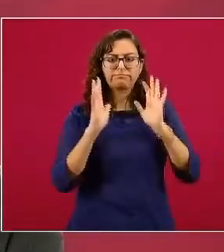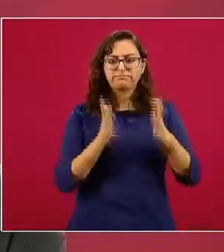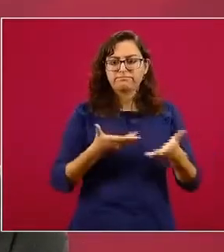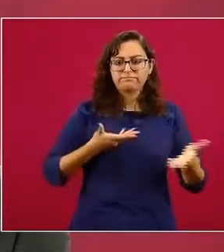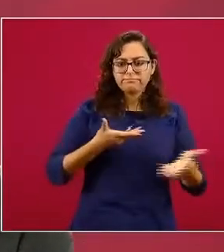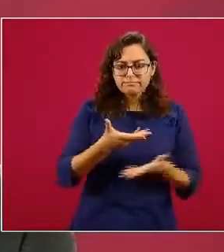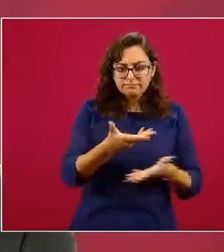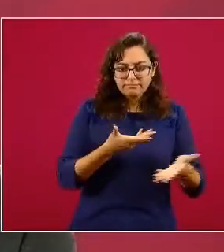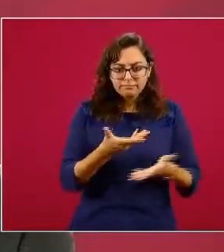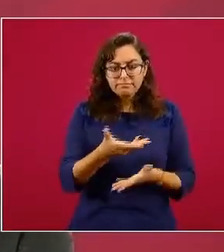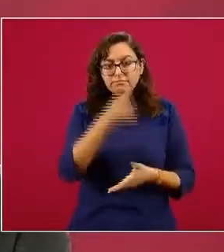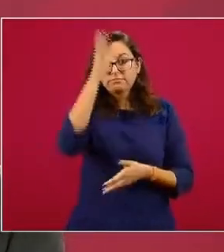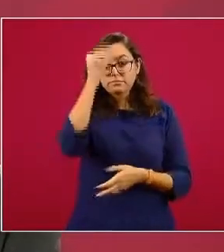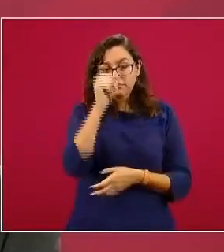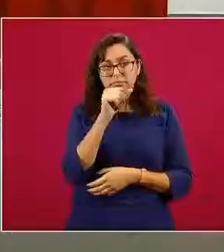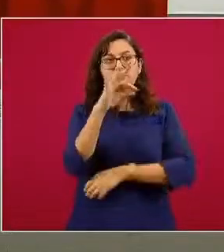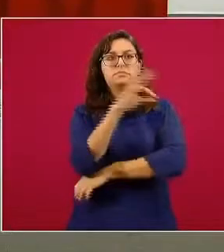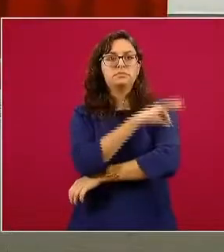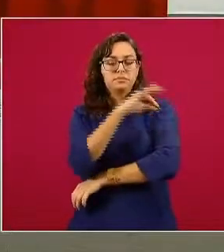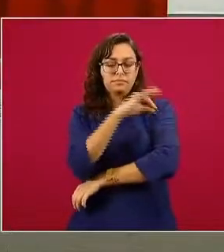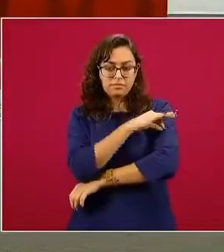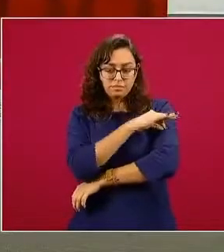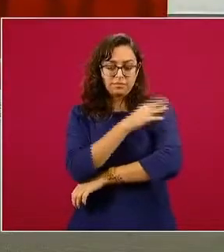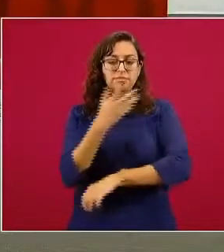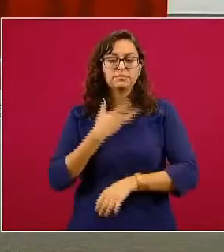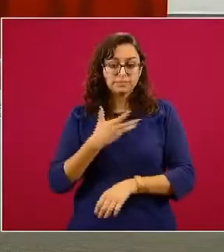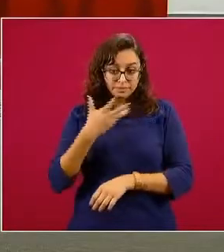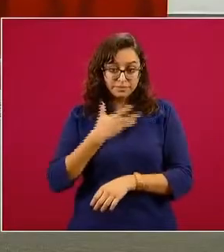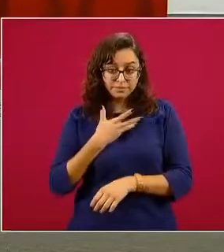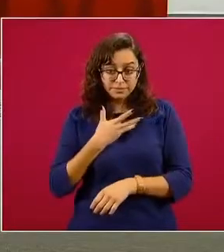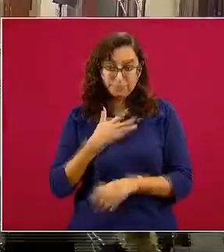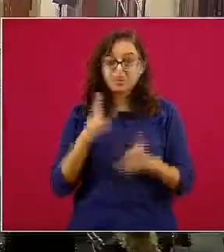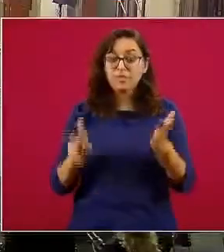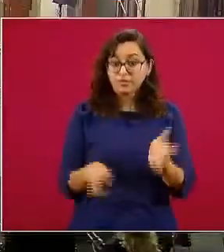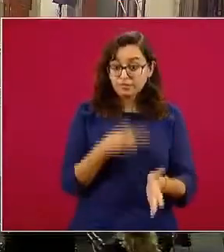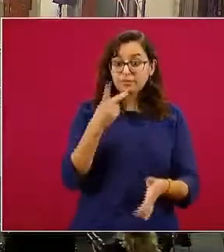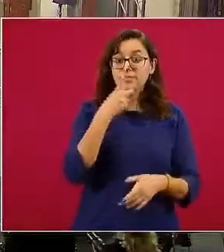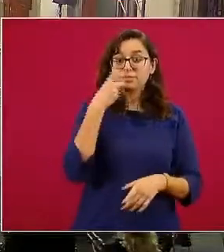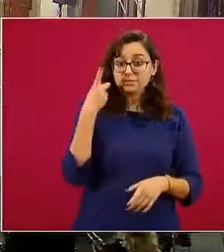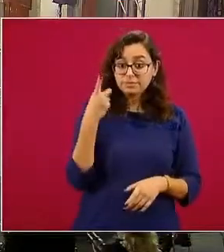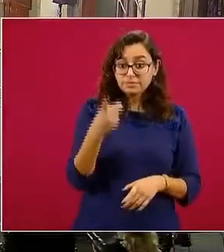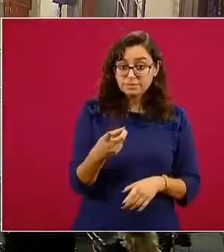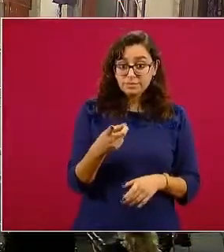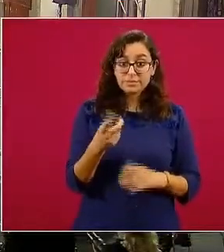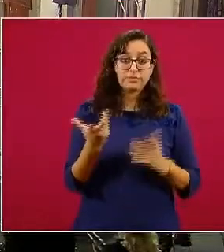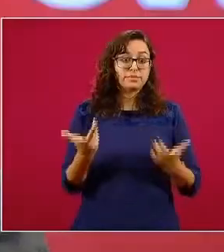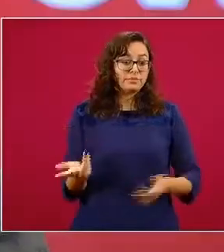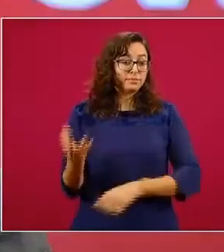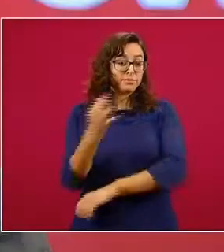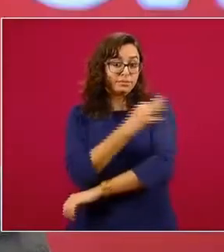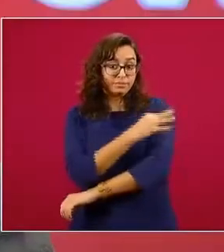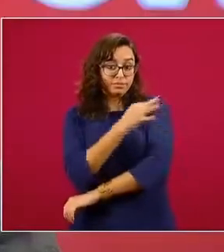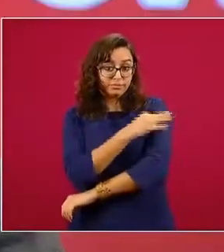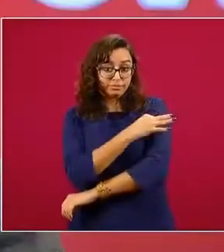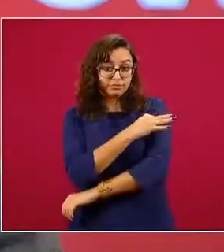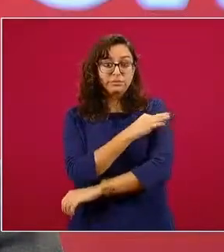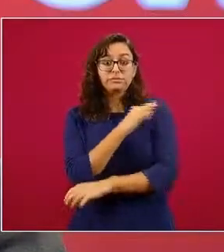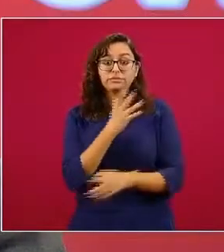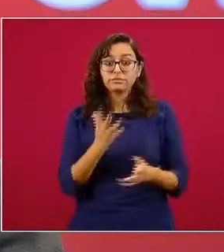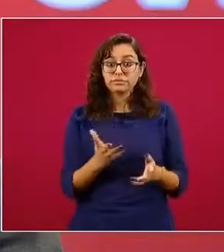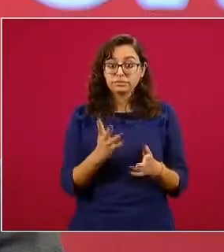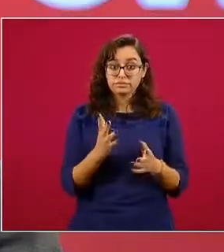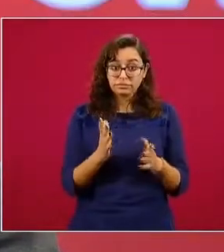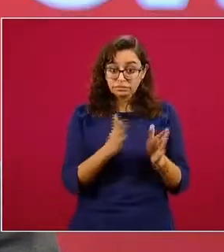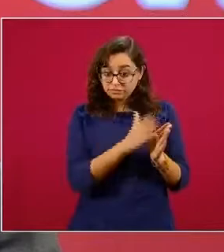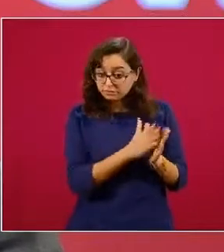candidatos a vacuna. Insisto, aún ningún producto que sea candidato a una vacuna ha terminado su fase